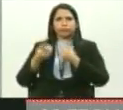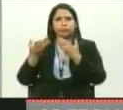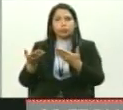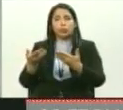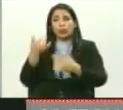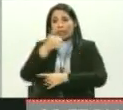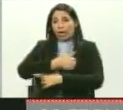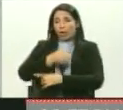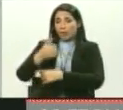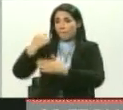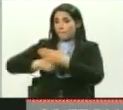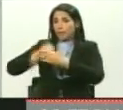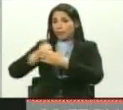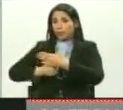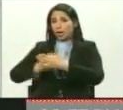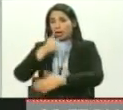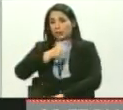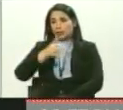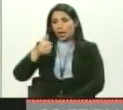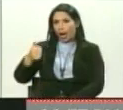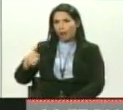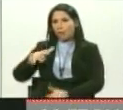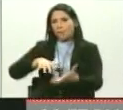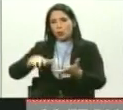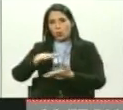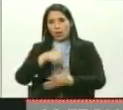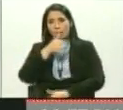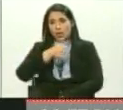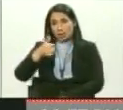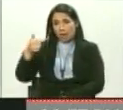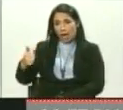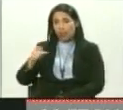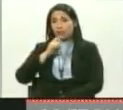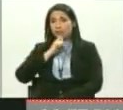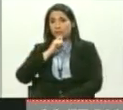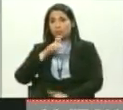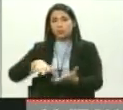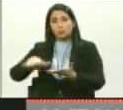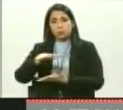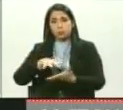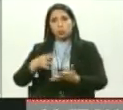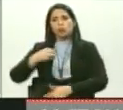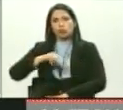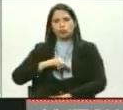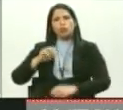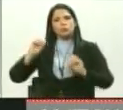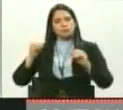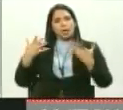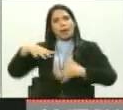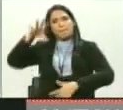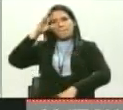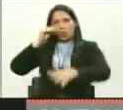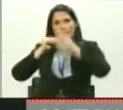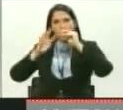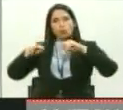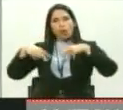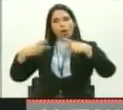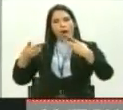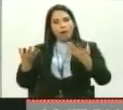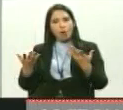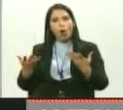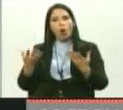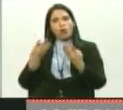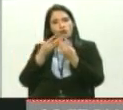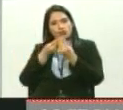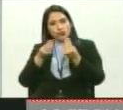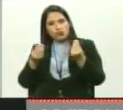batalla, de cada situación crítica, de cada situación difícil, salimos con aprendizajes nuevos.